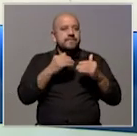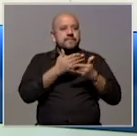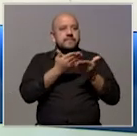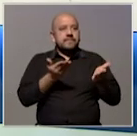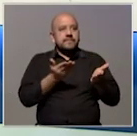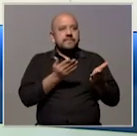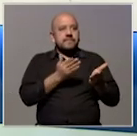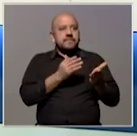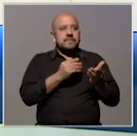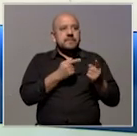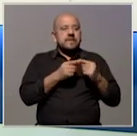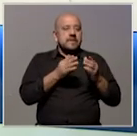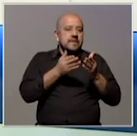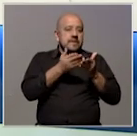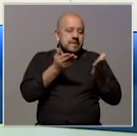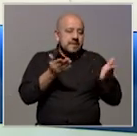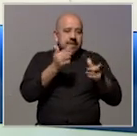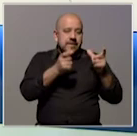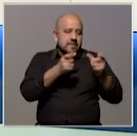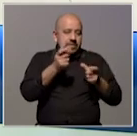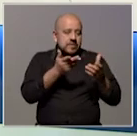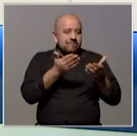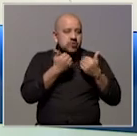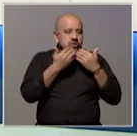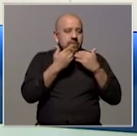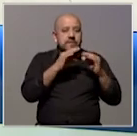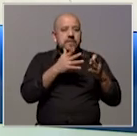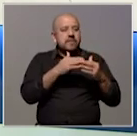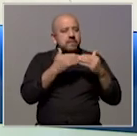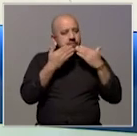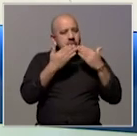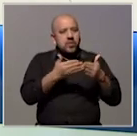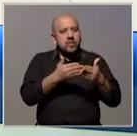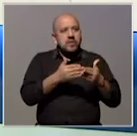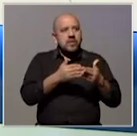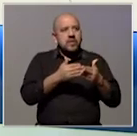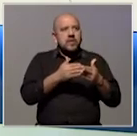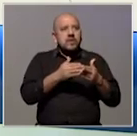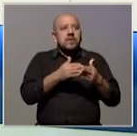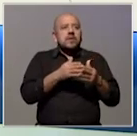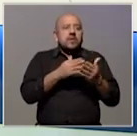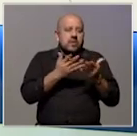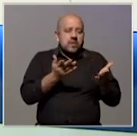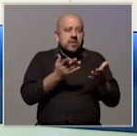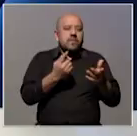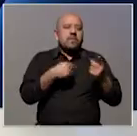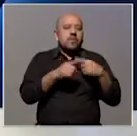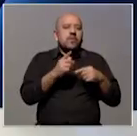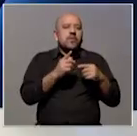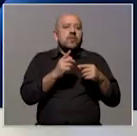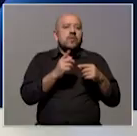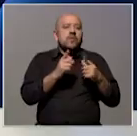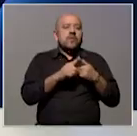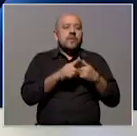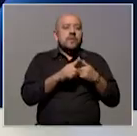eclipsando lado quitando el espacio por lo menos en la agenda informativa preguntas que pueden parecer para respuestas de perogrullo pero creo que no necesariamente en función de lo